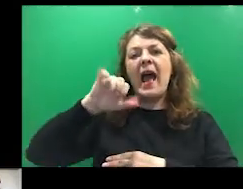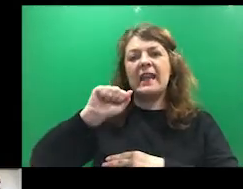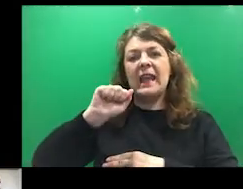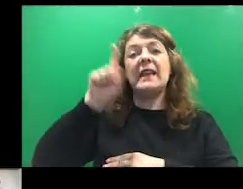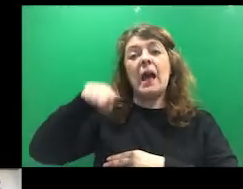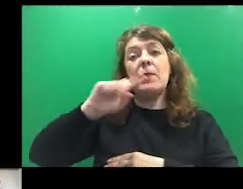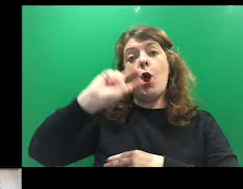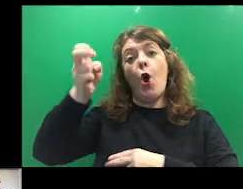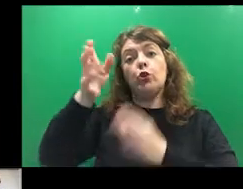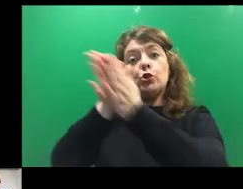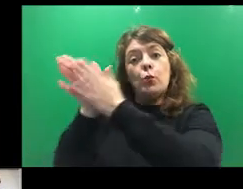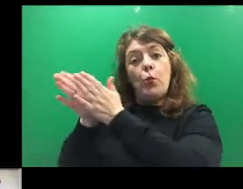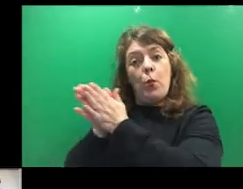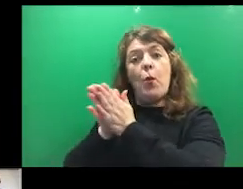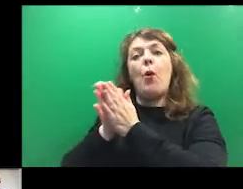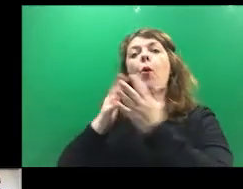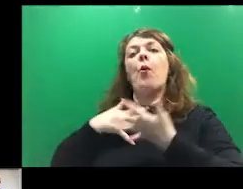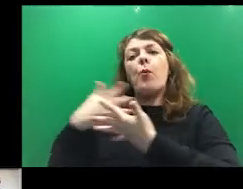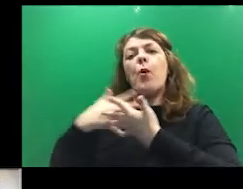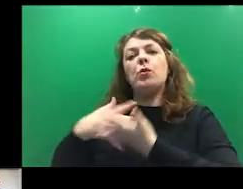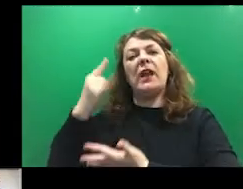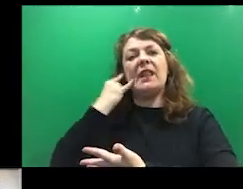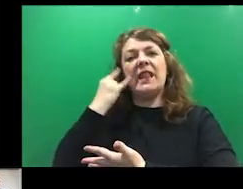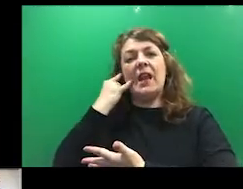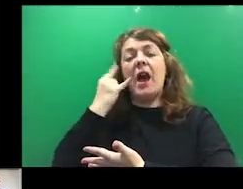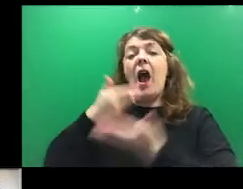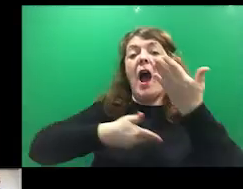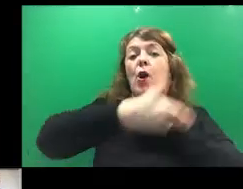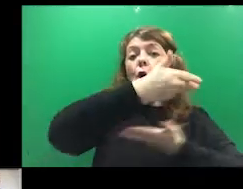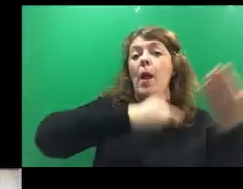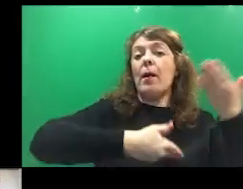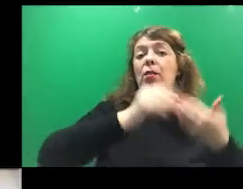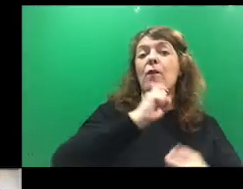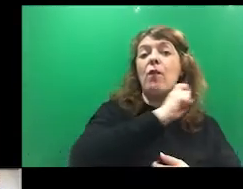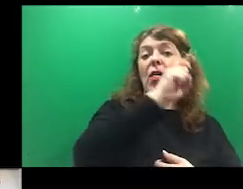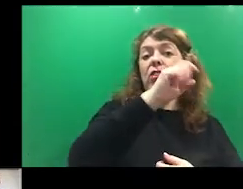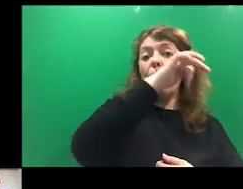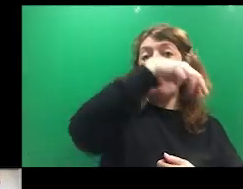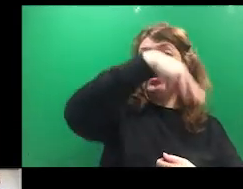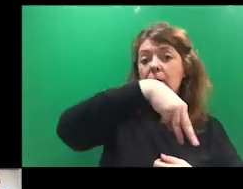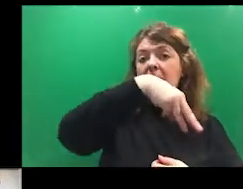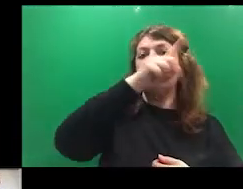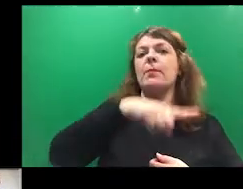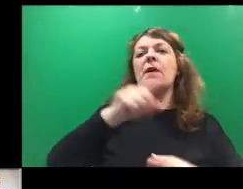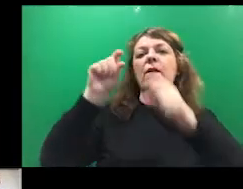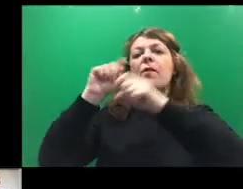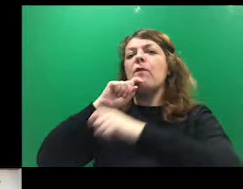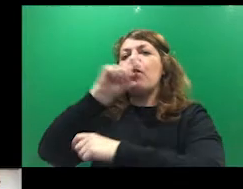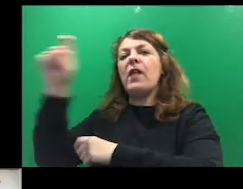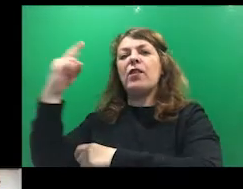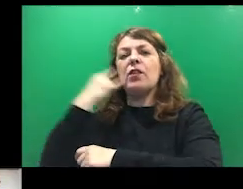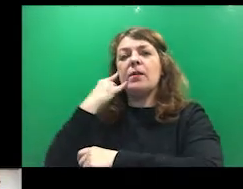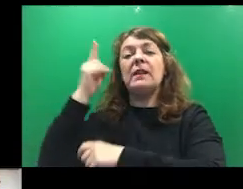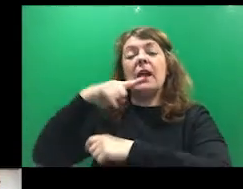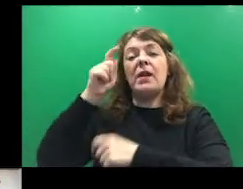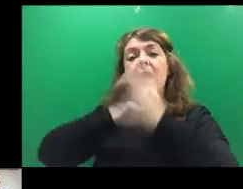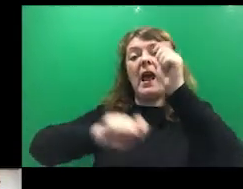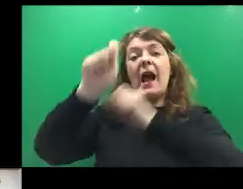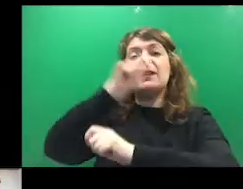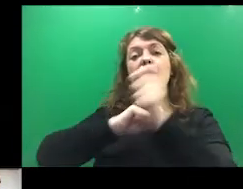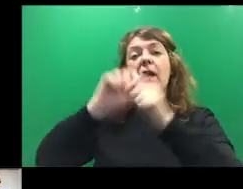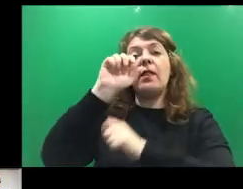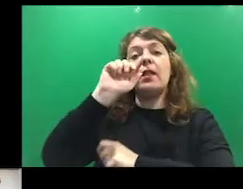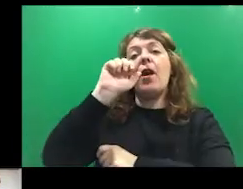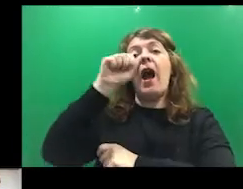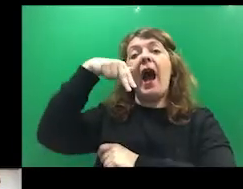Hola, soy María y con otros voluntarios de Telefónica estamos colaborando con la Fundación Montemadrid, la Fundación Telefónica